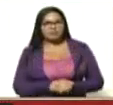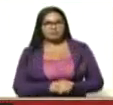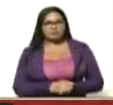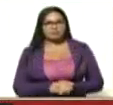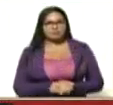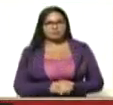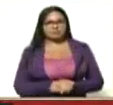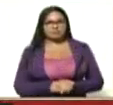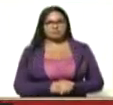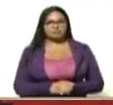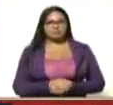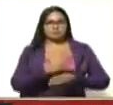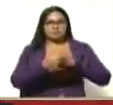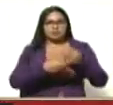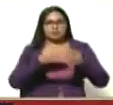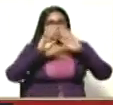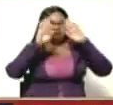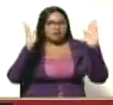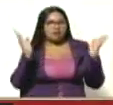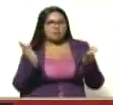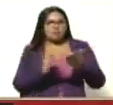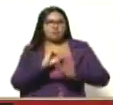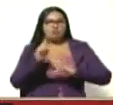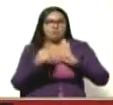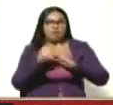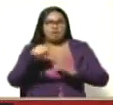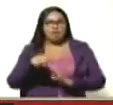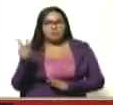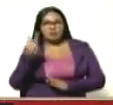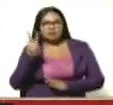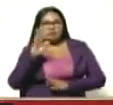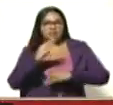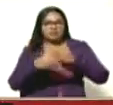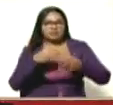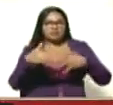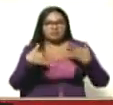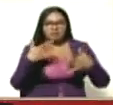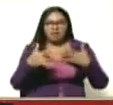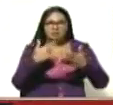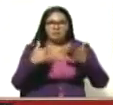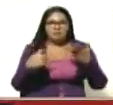también una lectura que se hace para el mundo entero de que en Venezuela se hace este tipo de actividades.